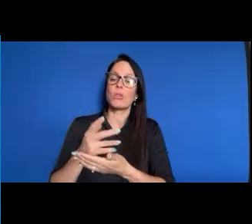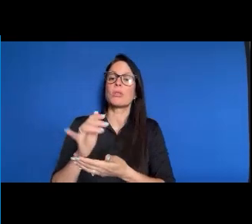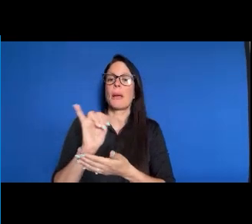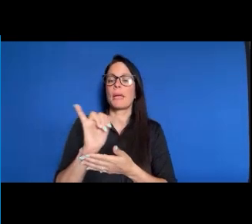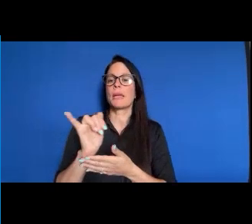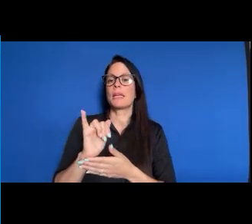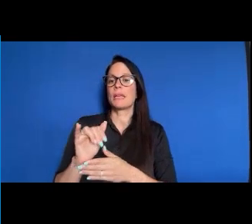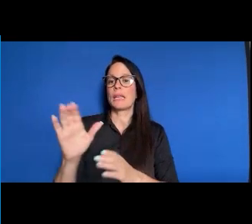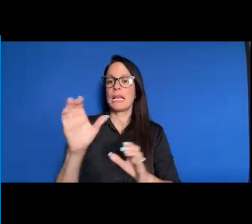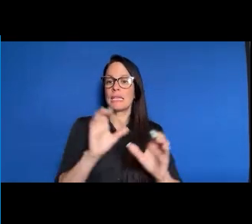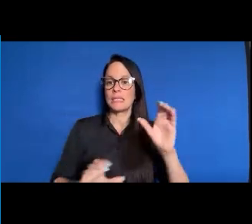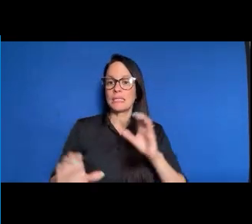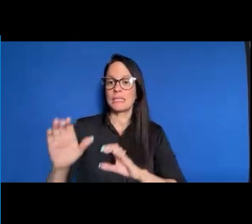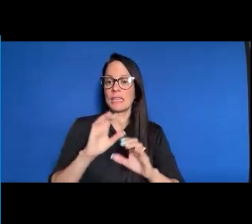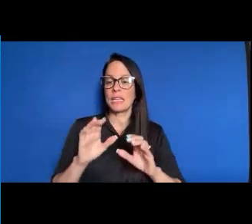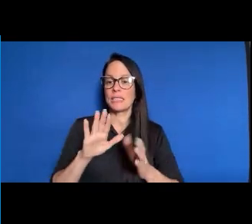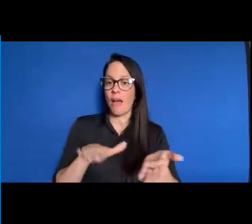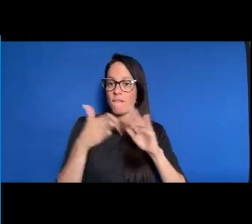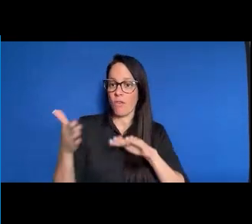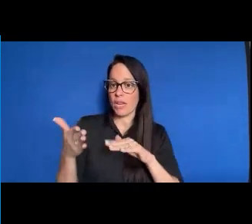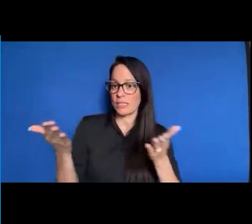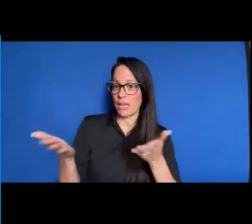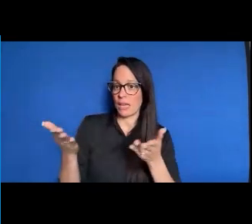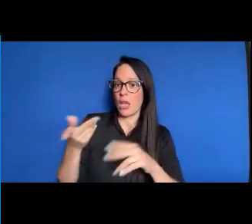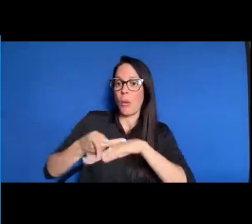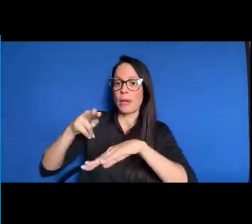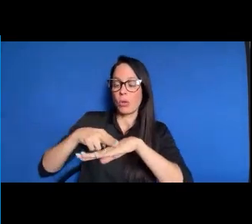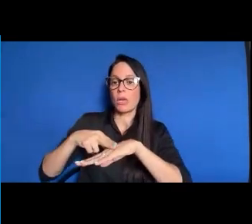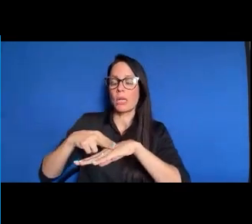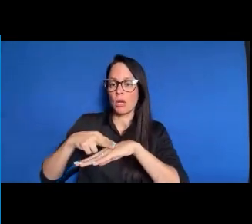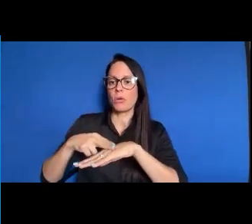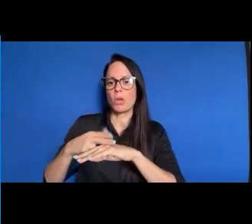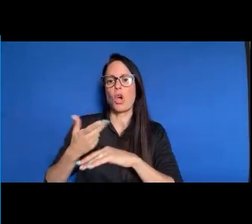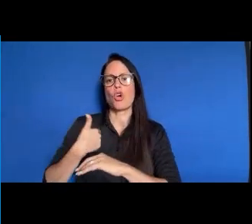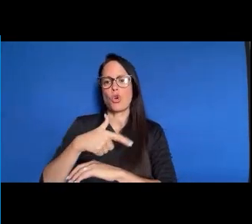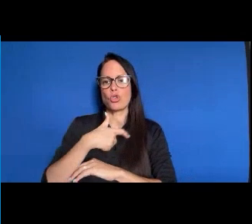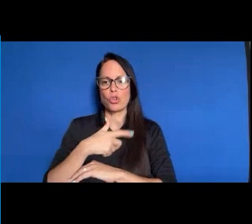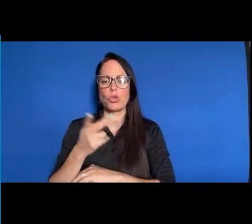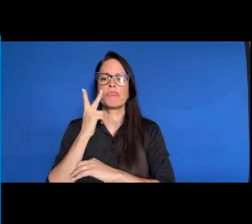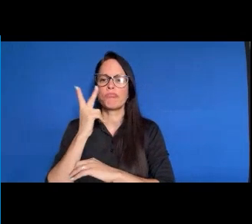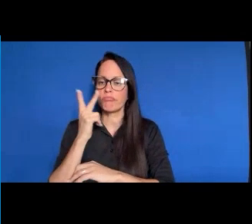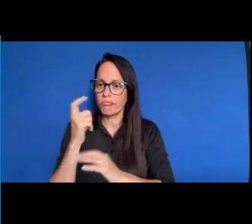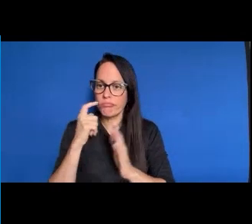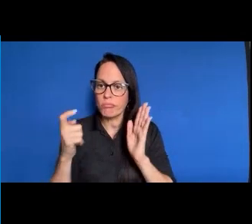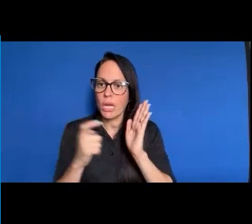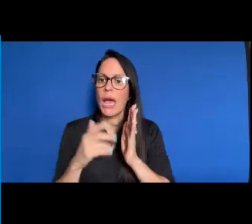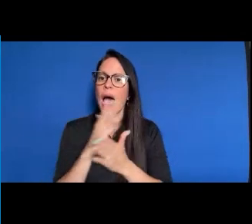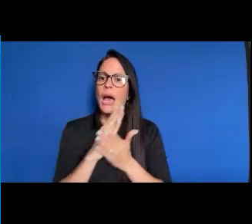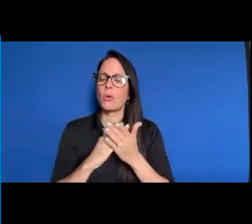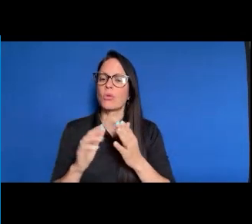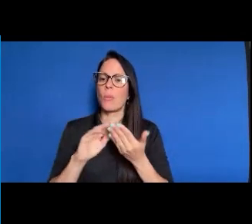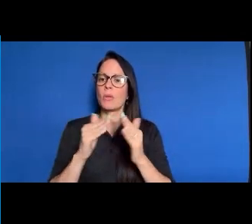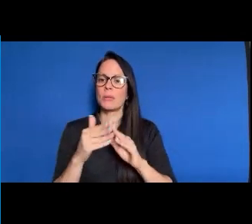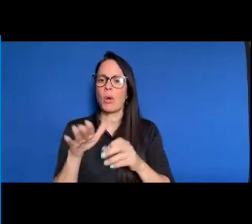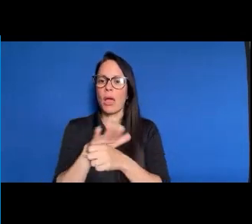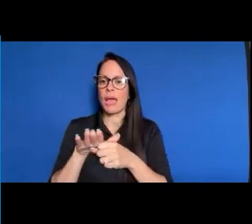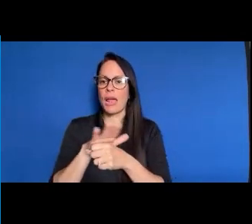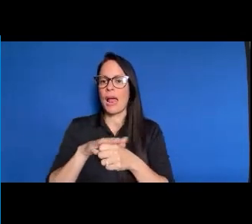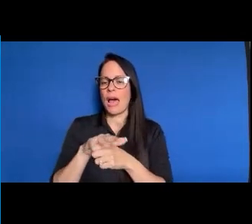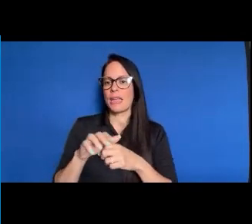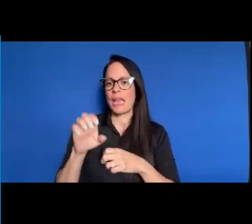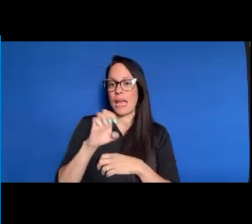Rico, en donde nuevamente vamos a estar viendo si algunos municipios de la región metropolitana me llaman muchísimo la